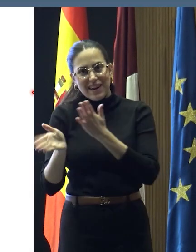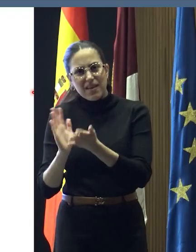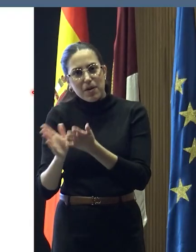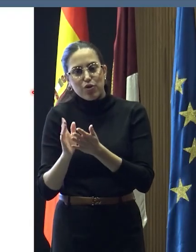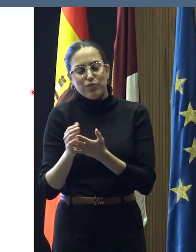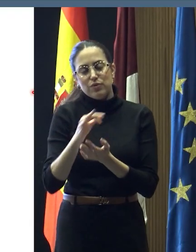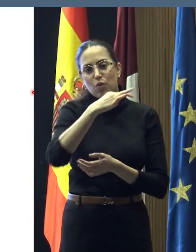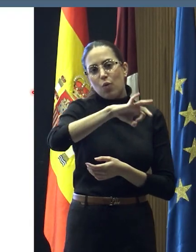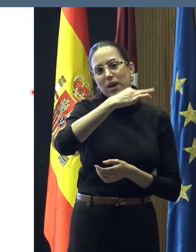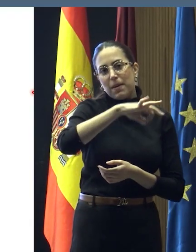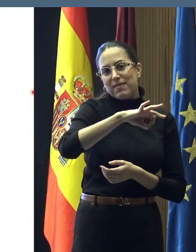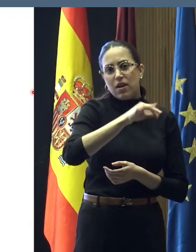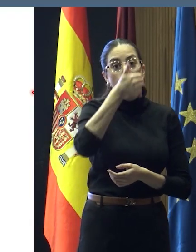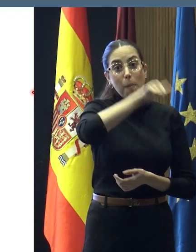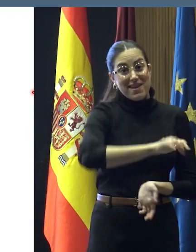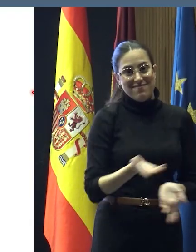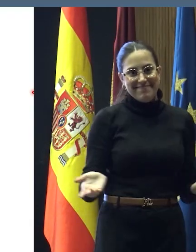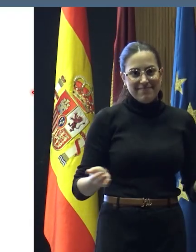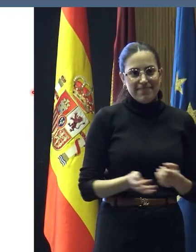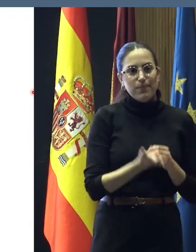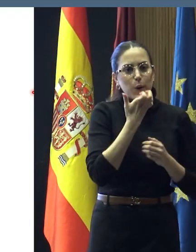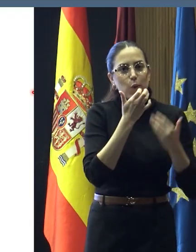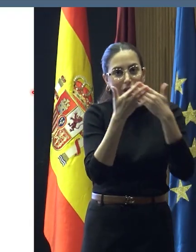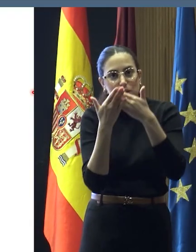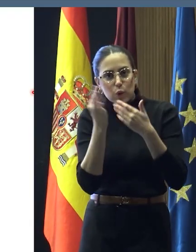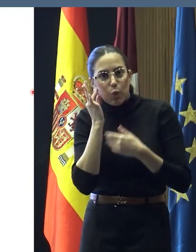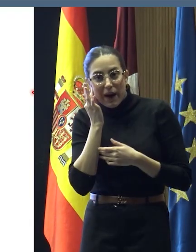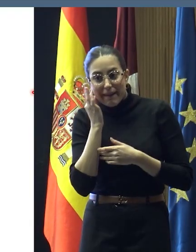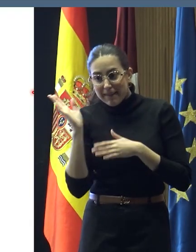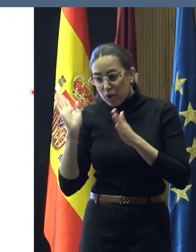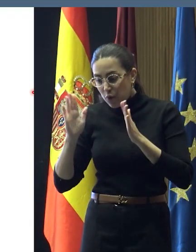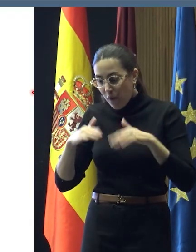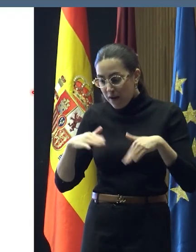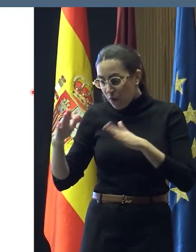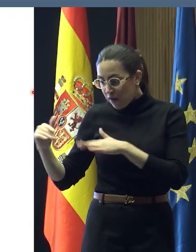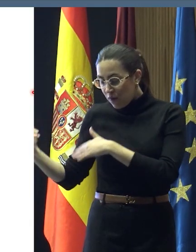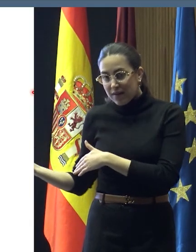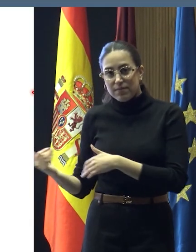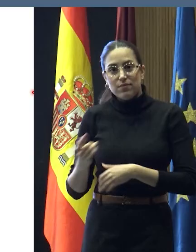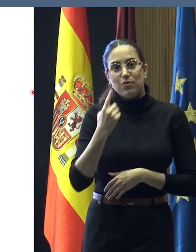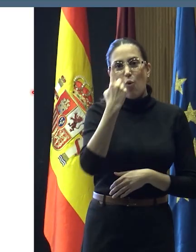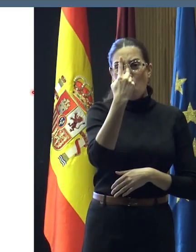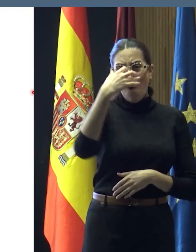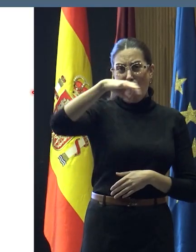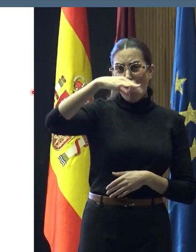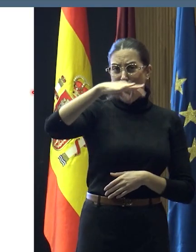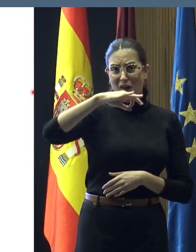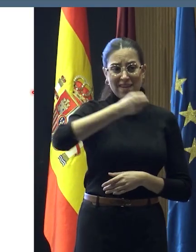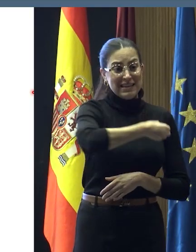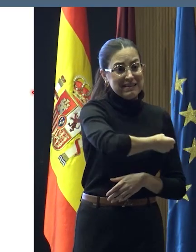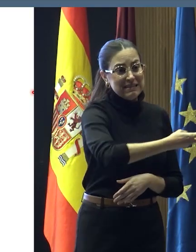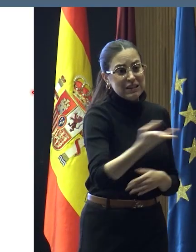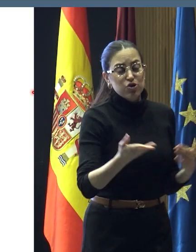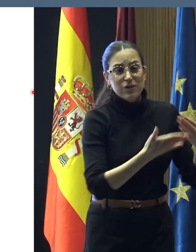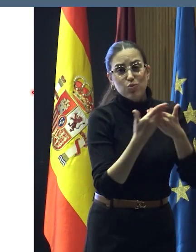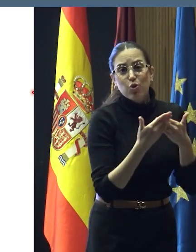llevado únicamente en hombres, con la excepción de un solo estudio. Todos los demás estudios